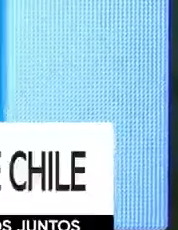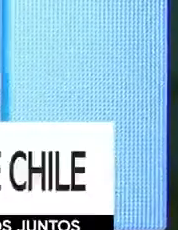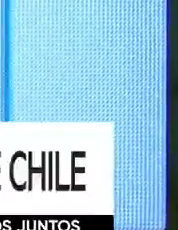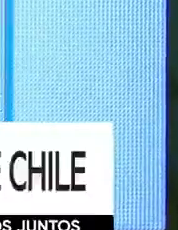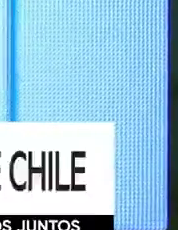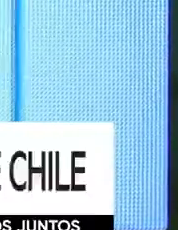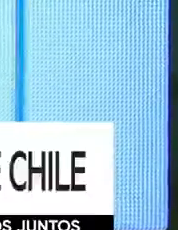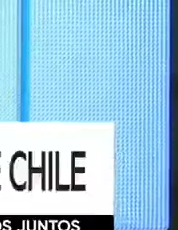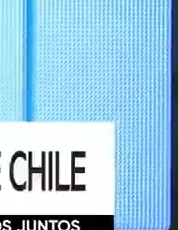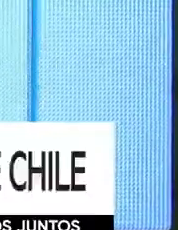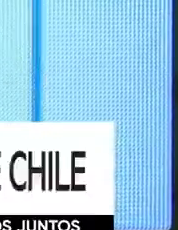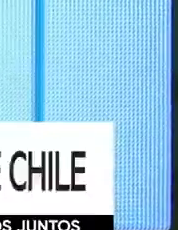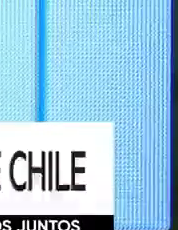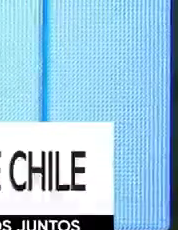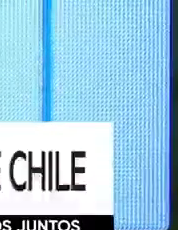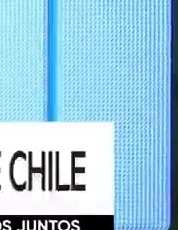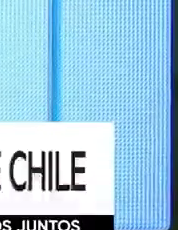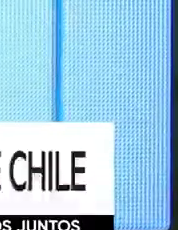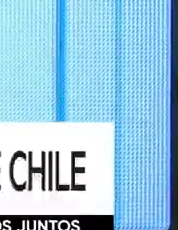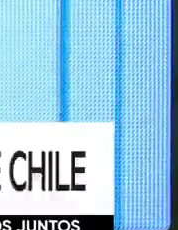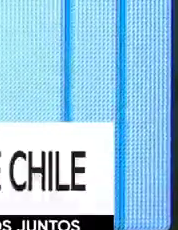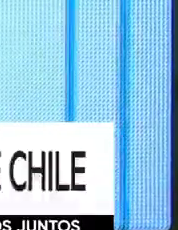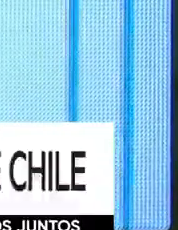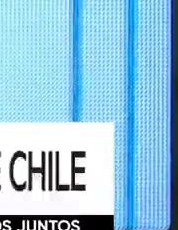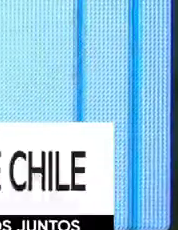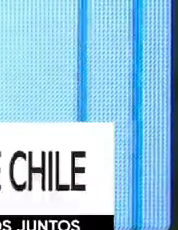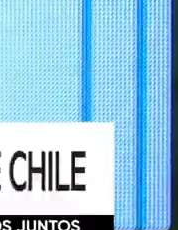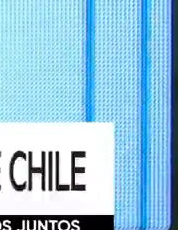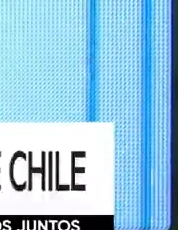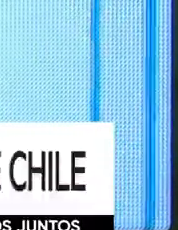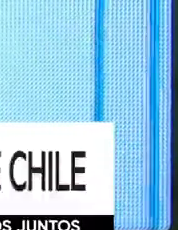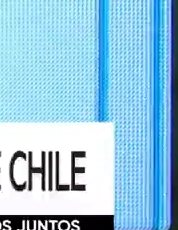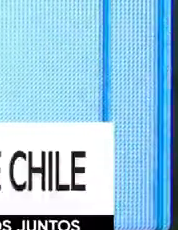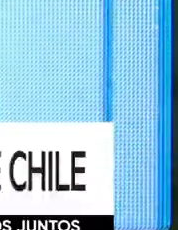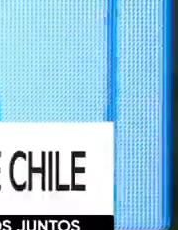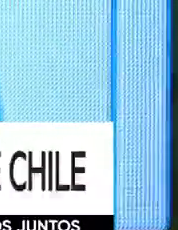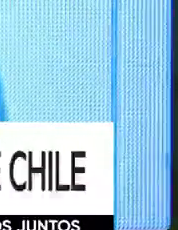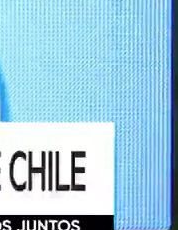noticia muy importante, se acaba de actualizar de nuevo los datos del CERVEL. Estaría